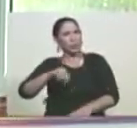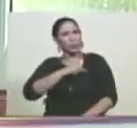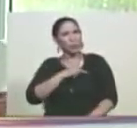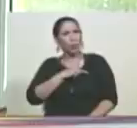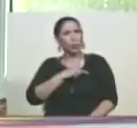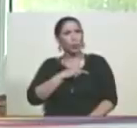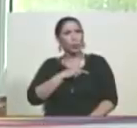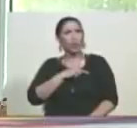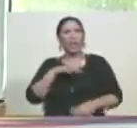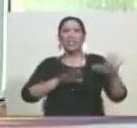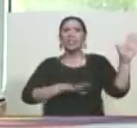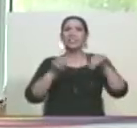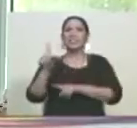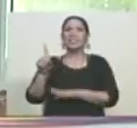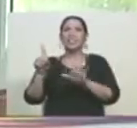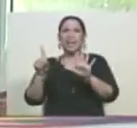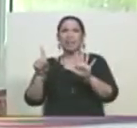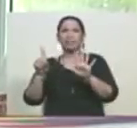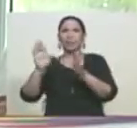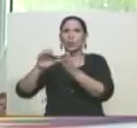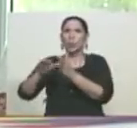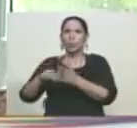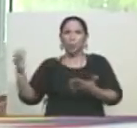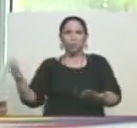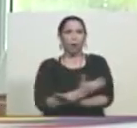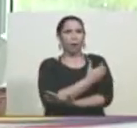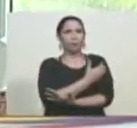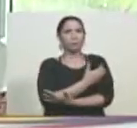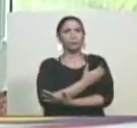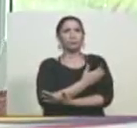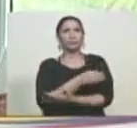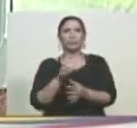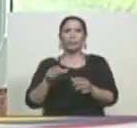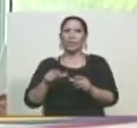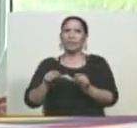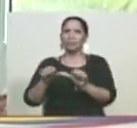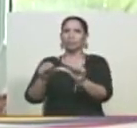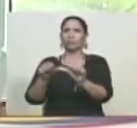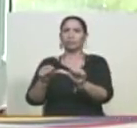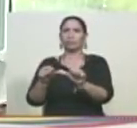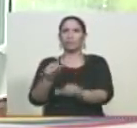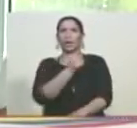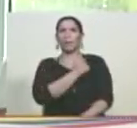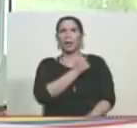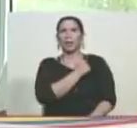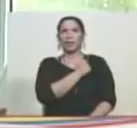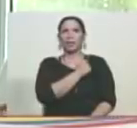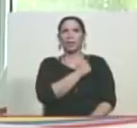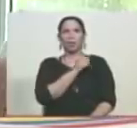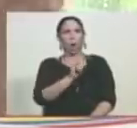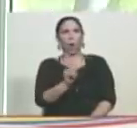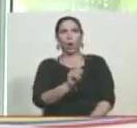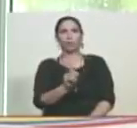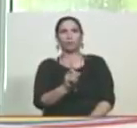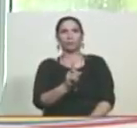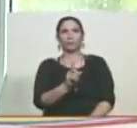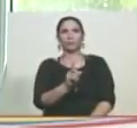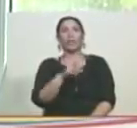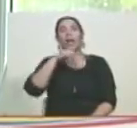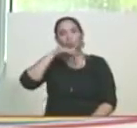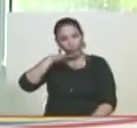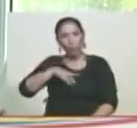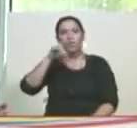de 16 desalojos, epa, que dejó ahí en el escritorio el camarano, la historia